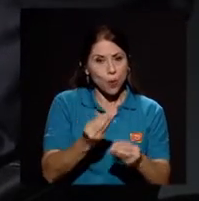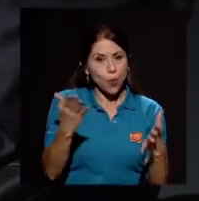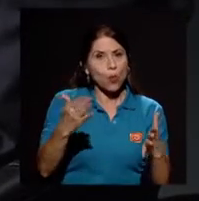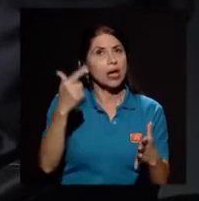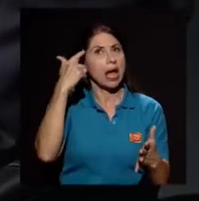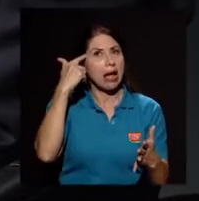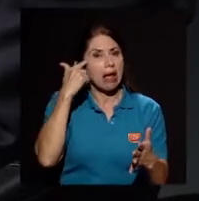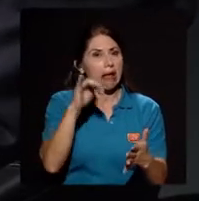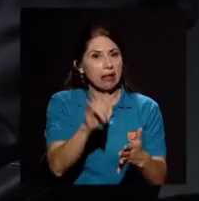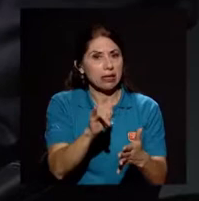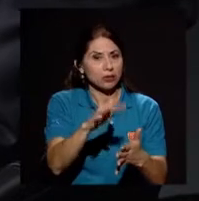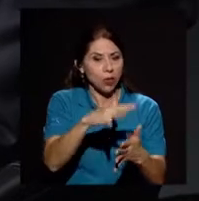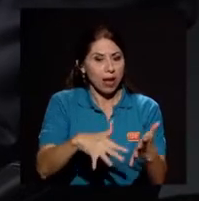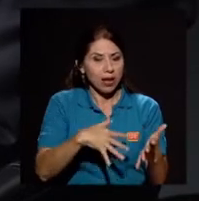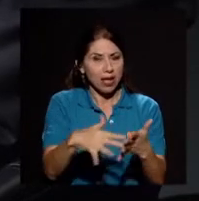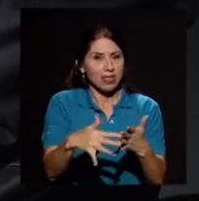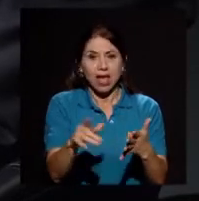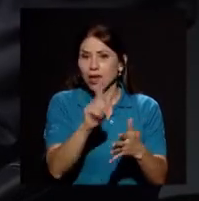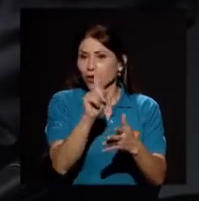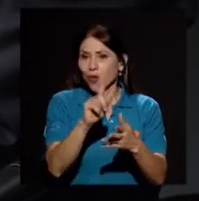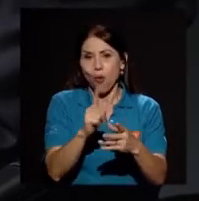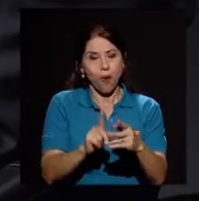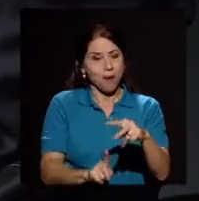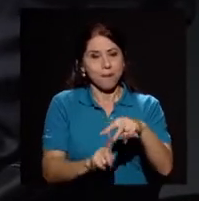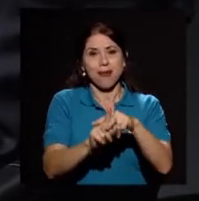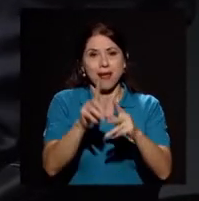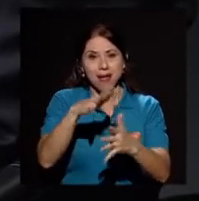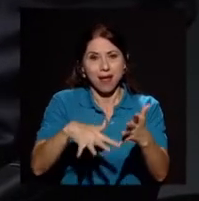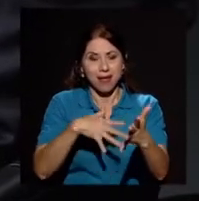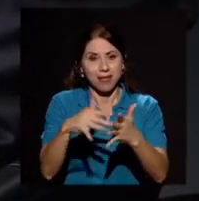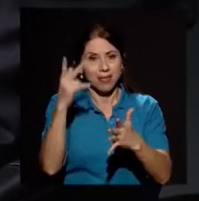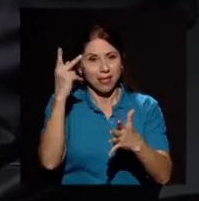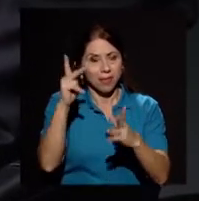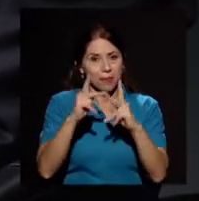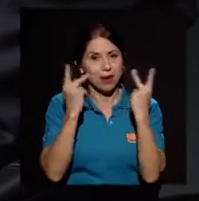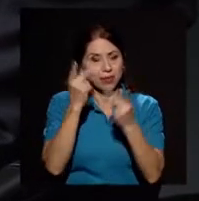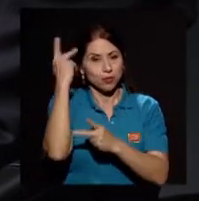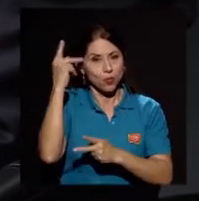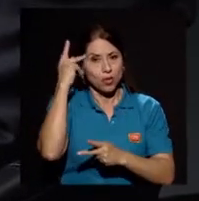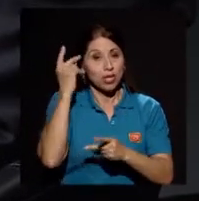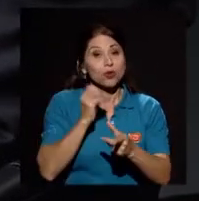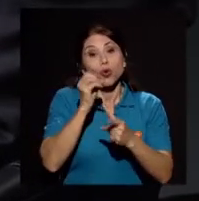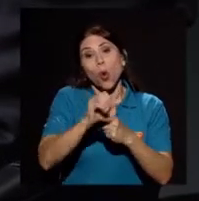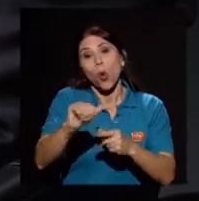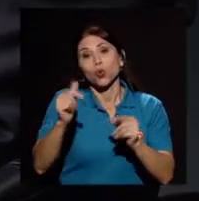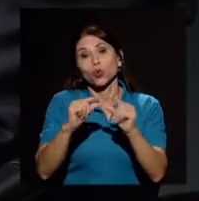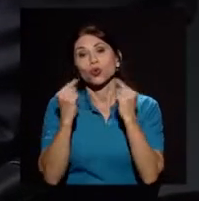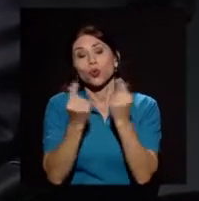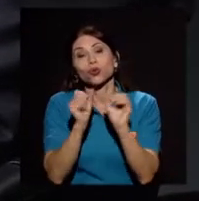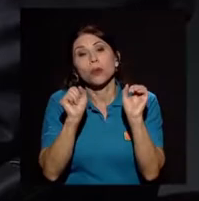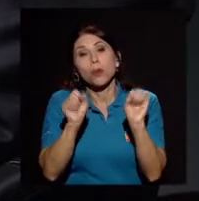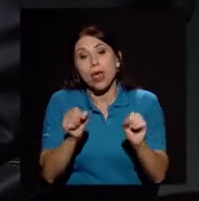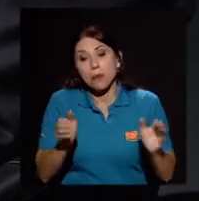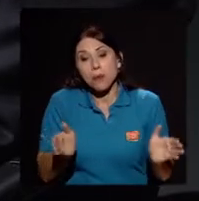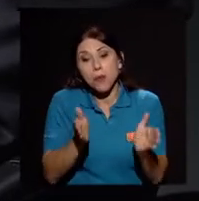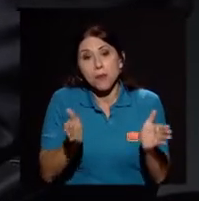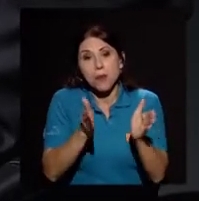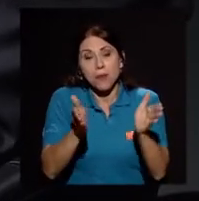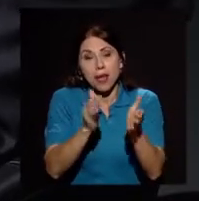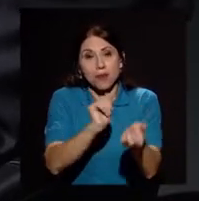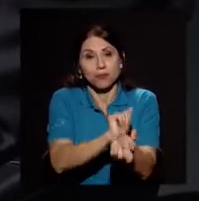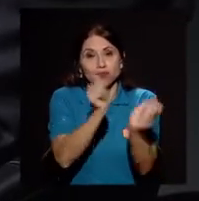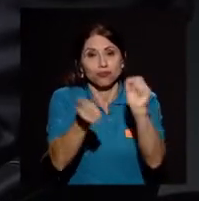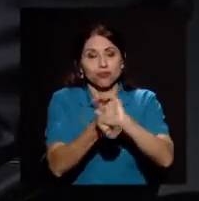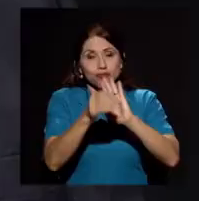la gente en la agenda digamos de los principios de los partidos políticos sobre otros sectores que podrían impulsar modificaciones en las políticas públicas y esos temas se van